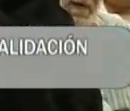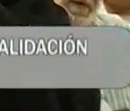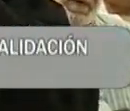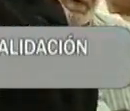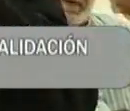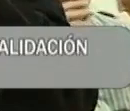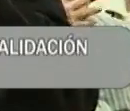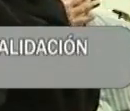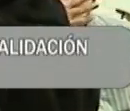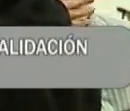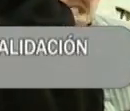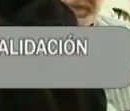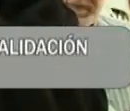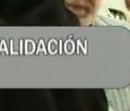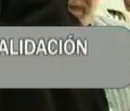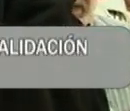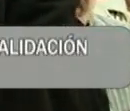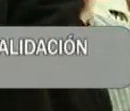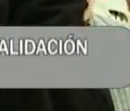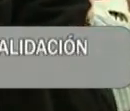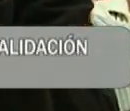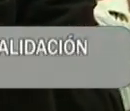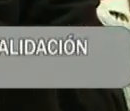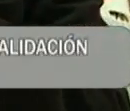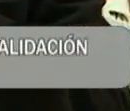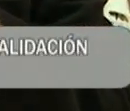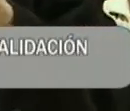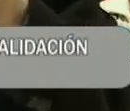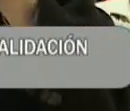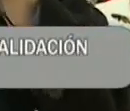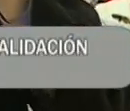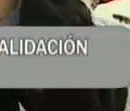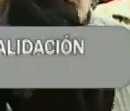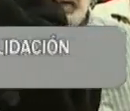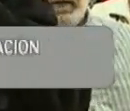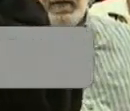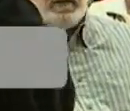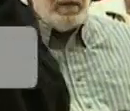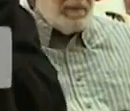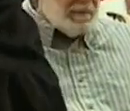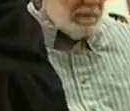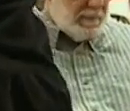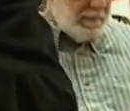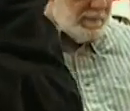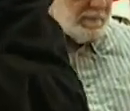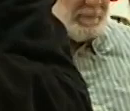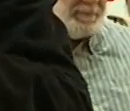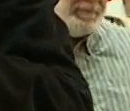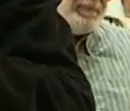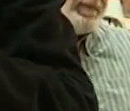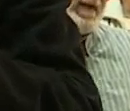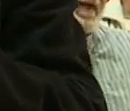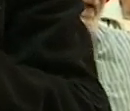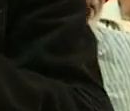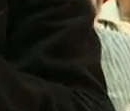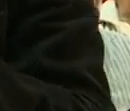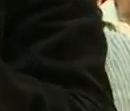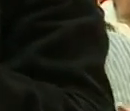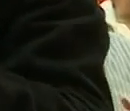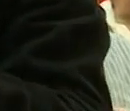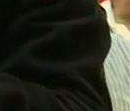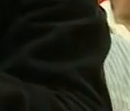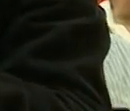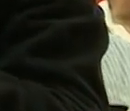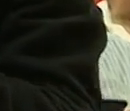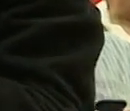colegas constituyentes y, por supuesto, larga vida y salud al profe Aristóbulo.